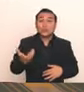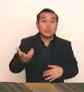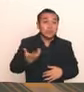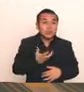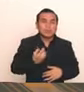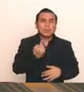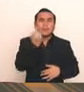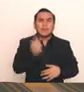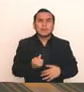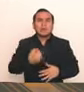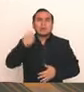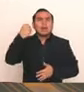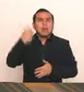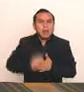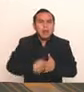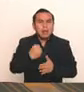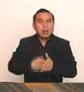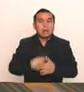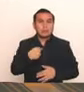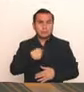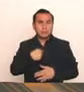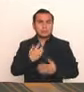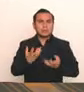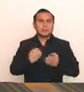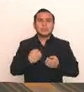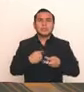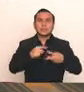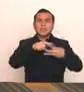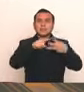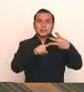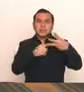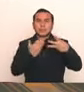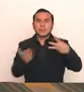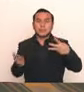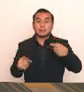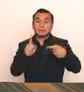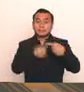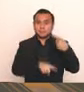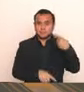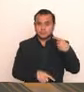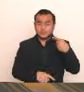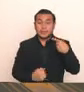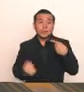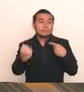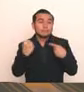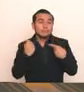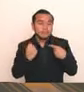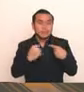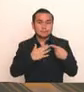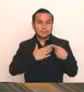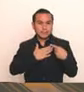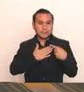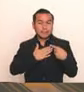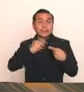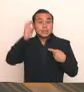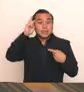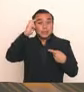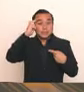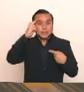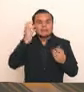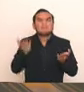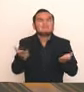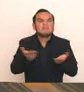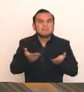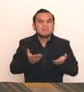a todos los que están sufriendo quiero plantear los tres puntos el primero y el más importante para mí requiere que hagamos este